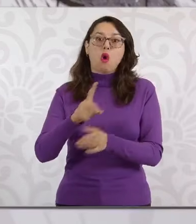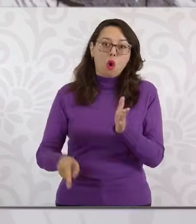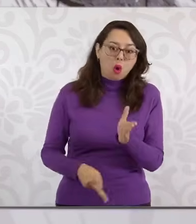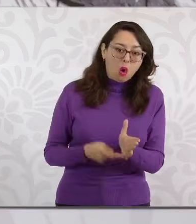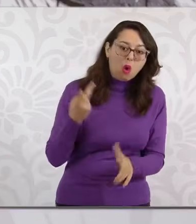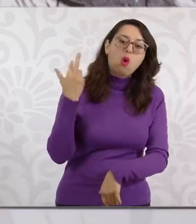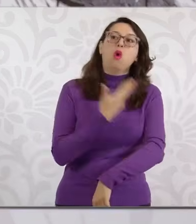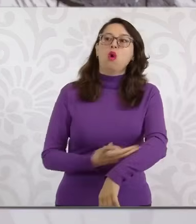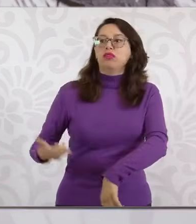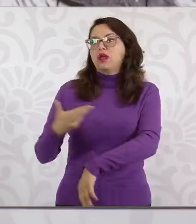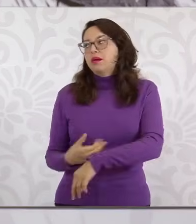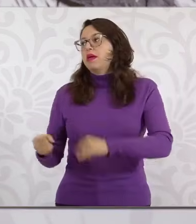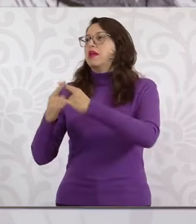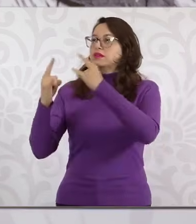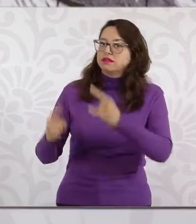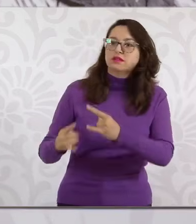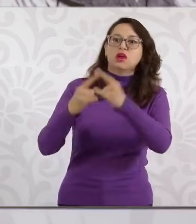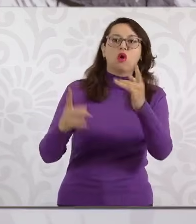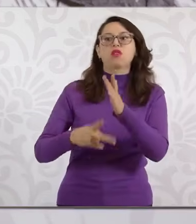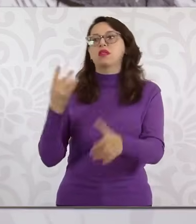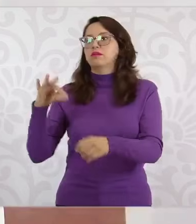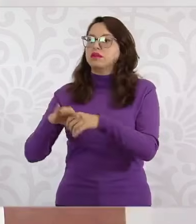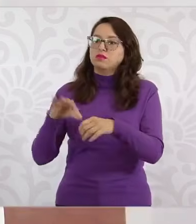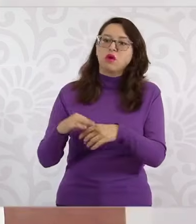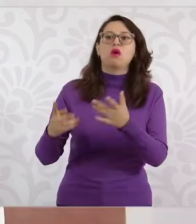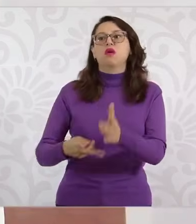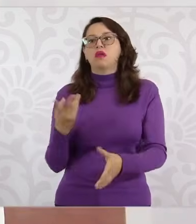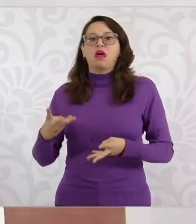que porque no había suficientes recursos, que, en fin.